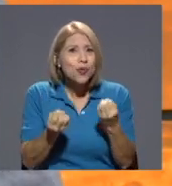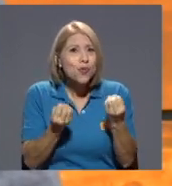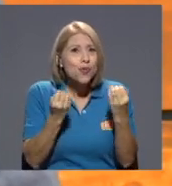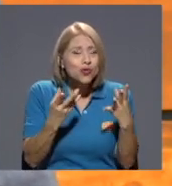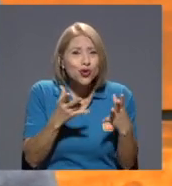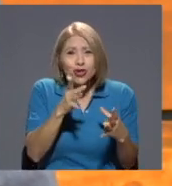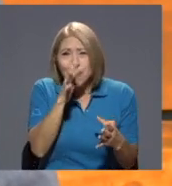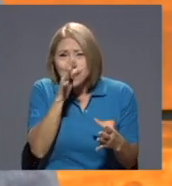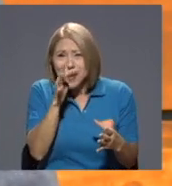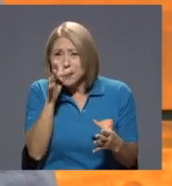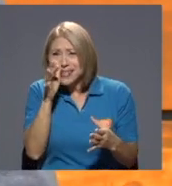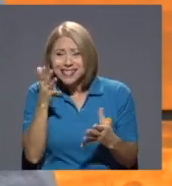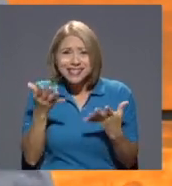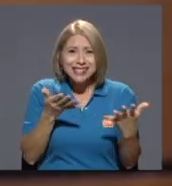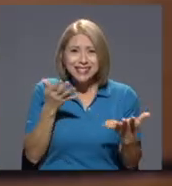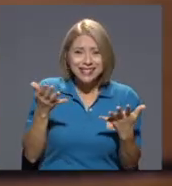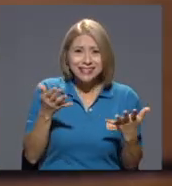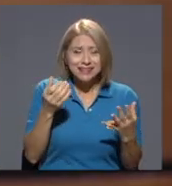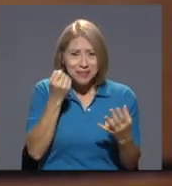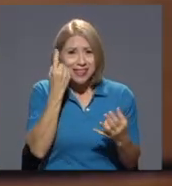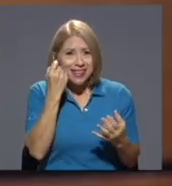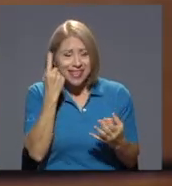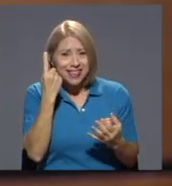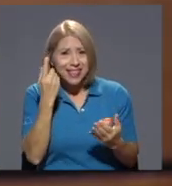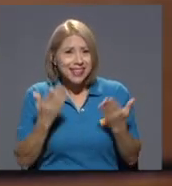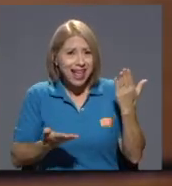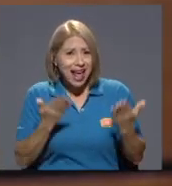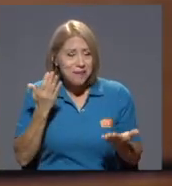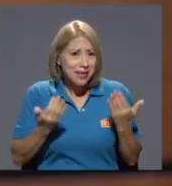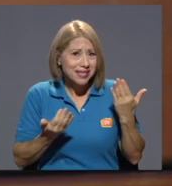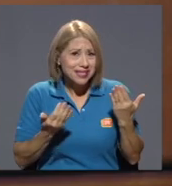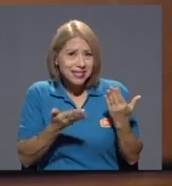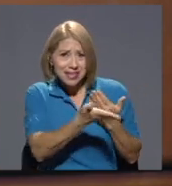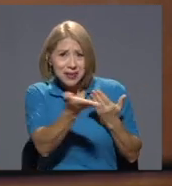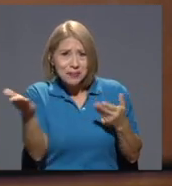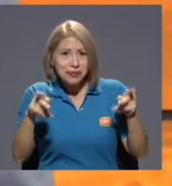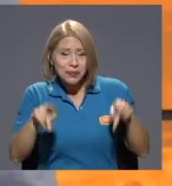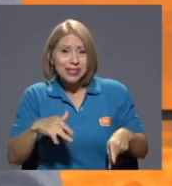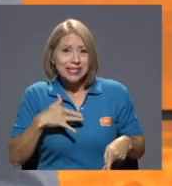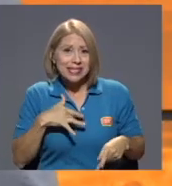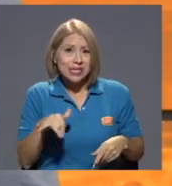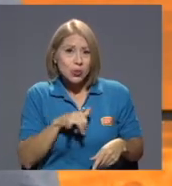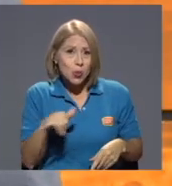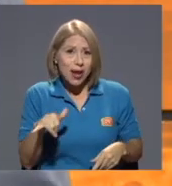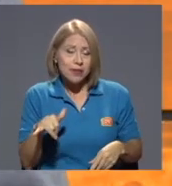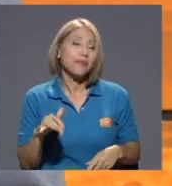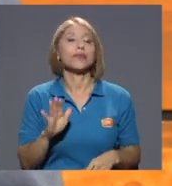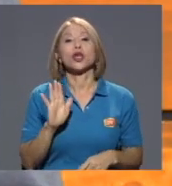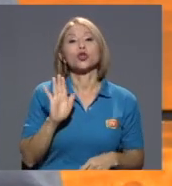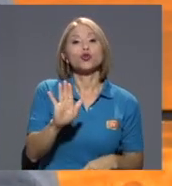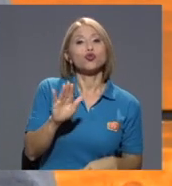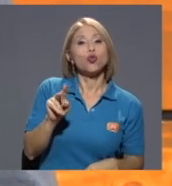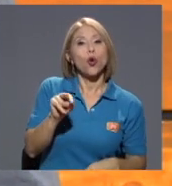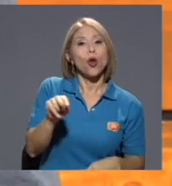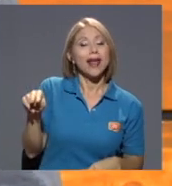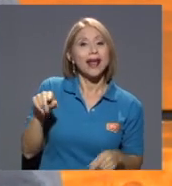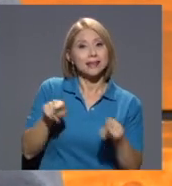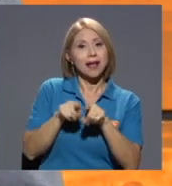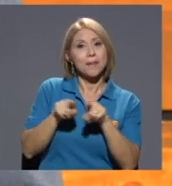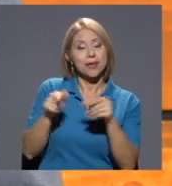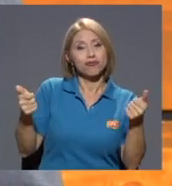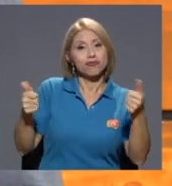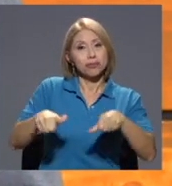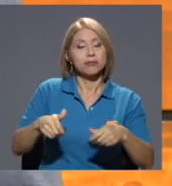entienden el sentir que tal vez lo como puede compartir la ciudadanía y que muchos de sus colegas cuando lo hemos conversado también coinciden digamos